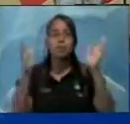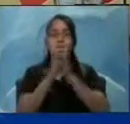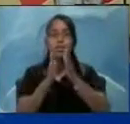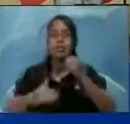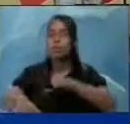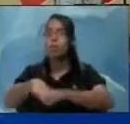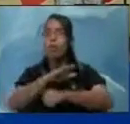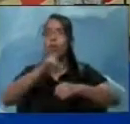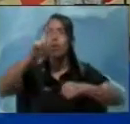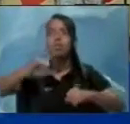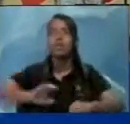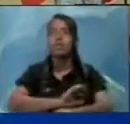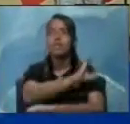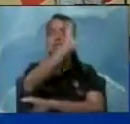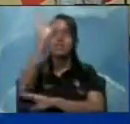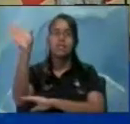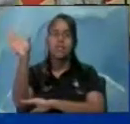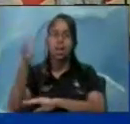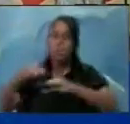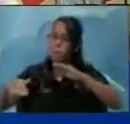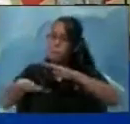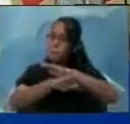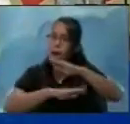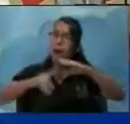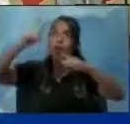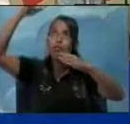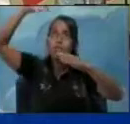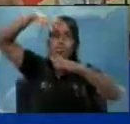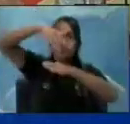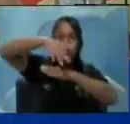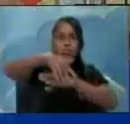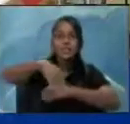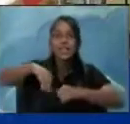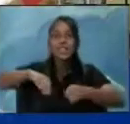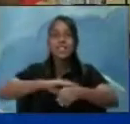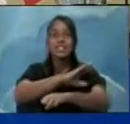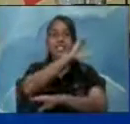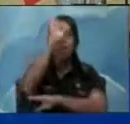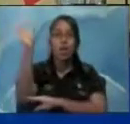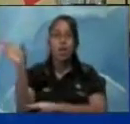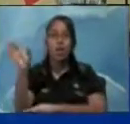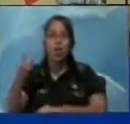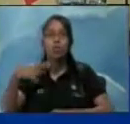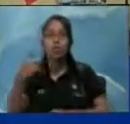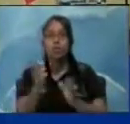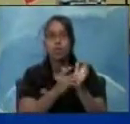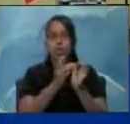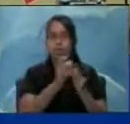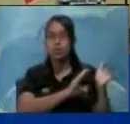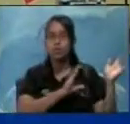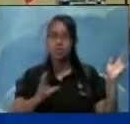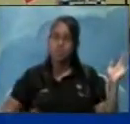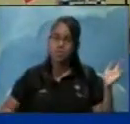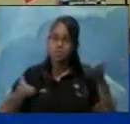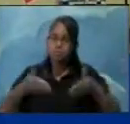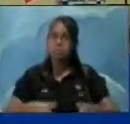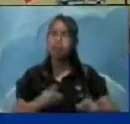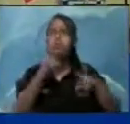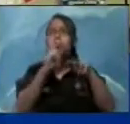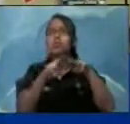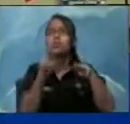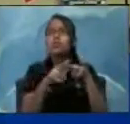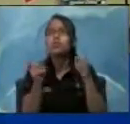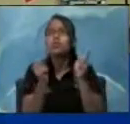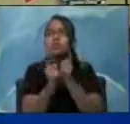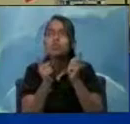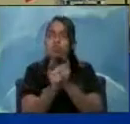del cielo bajó del cielo bajó del cielo cuando Jesús nació un niñito chiquitico Así que cabía dentro